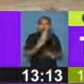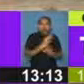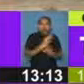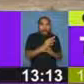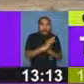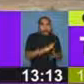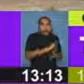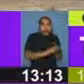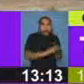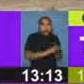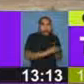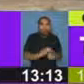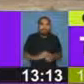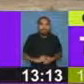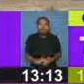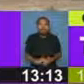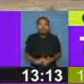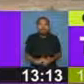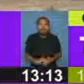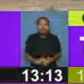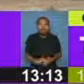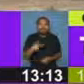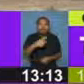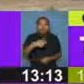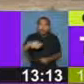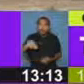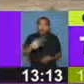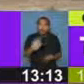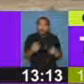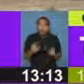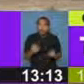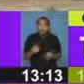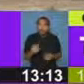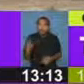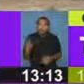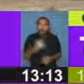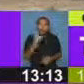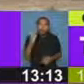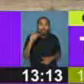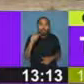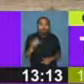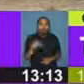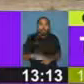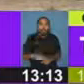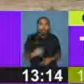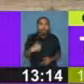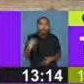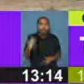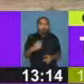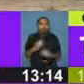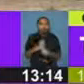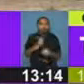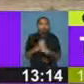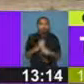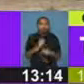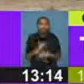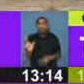merecen eh Como verán estamos trabajando en todo el territorio de